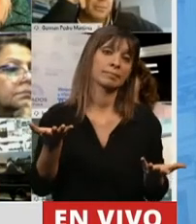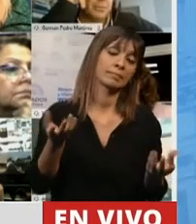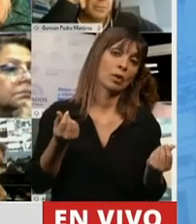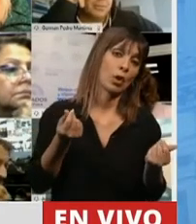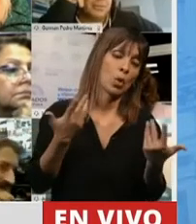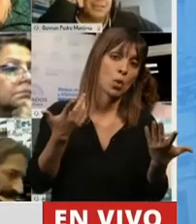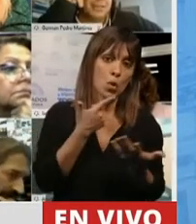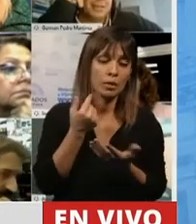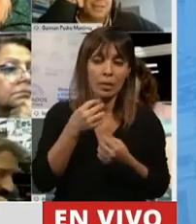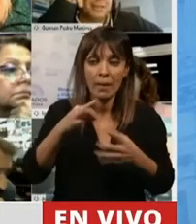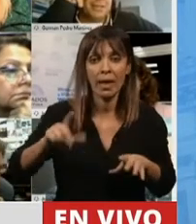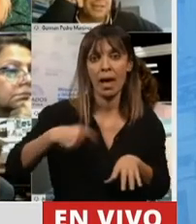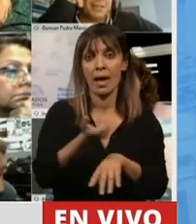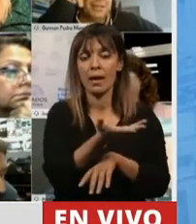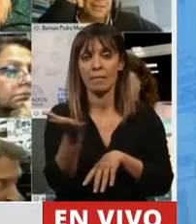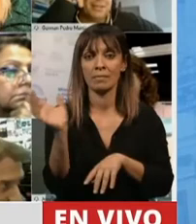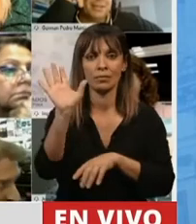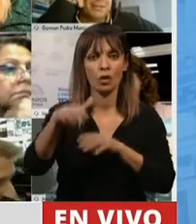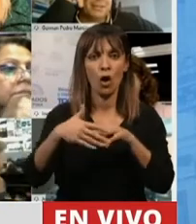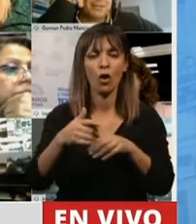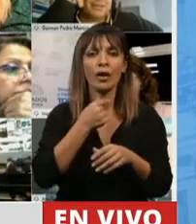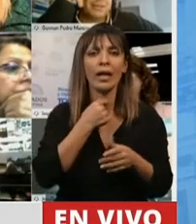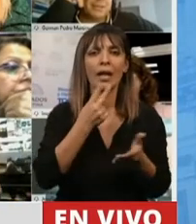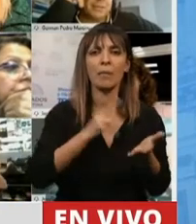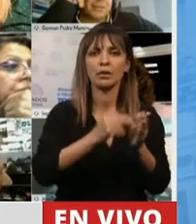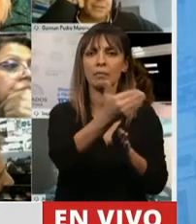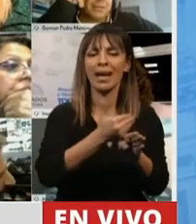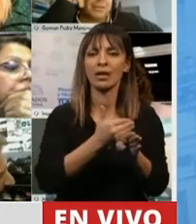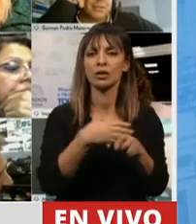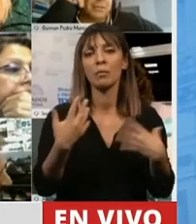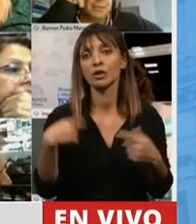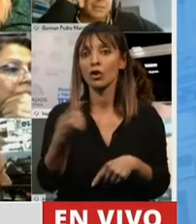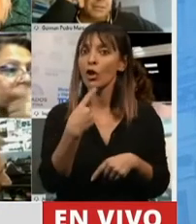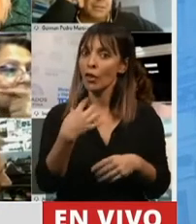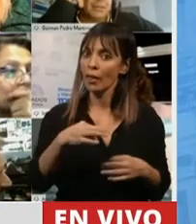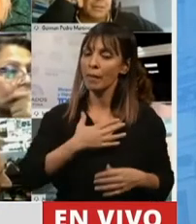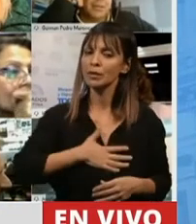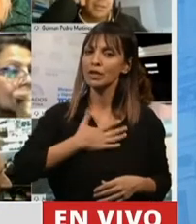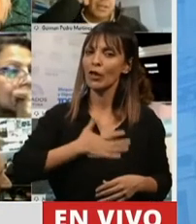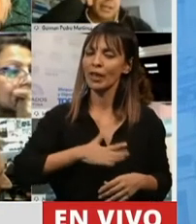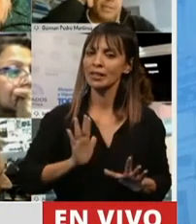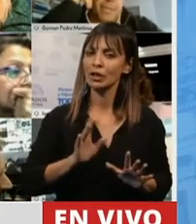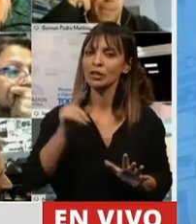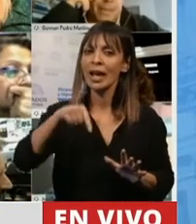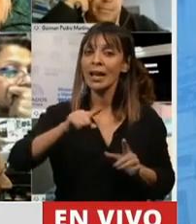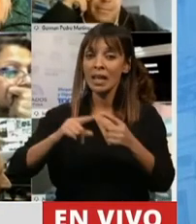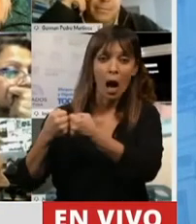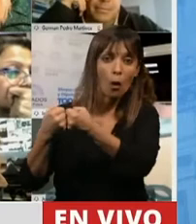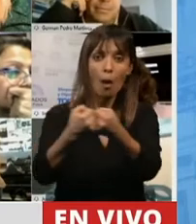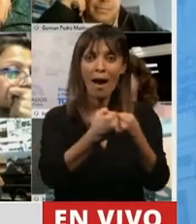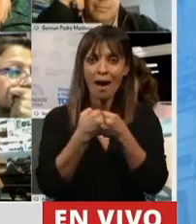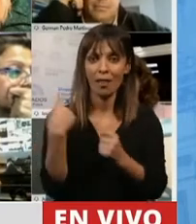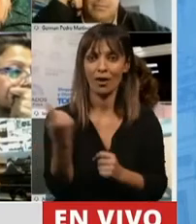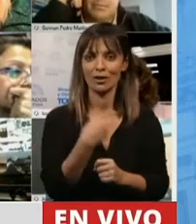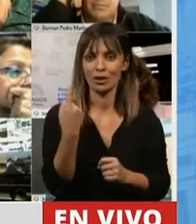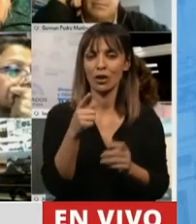toda está reclamando bajas de impuestos, señora presidenta. Así que creo que todos tenemos que estar contentos con que este consenso que estamos logrando